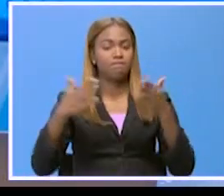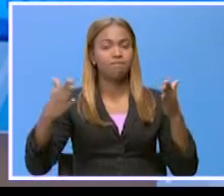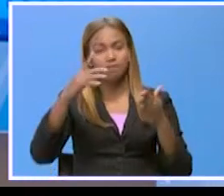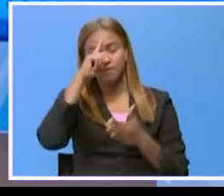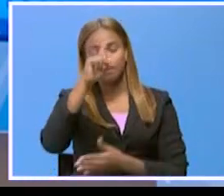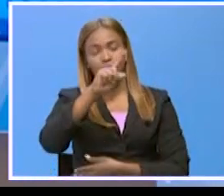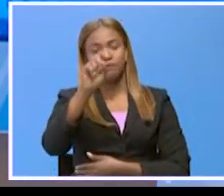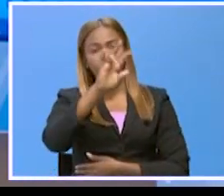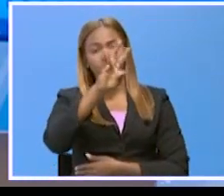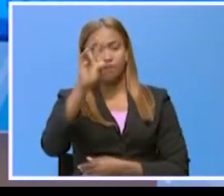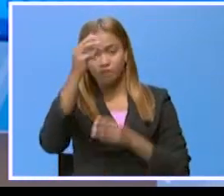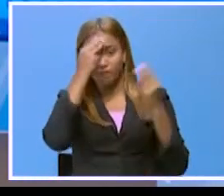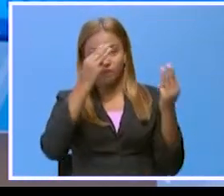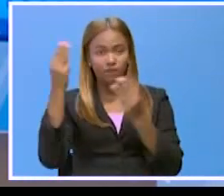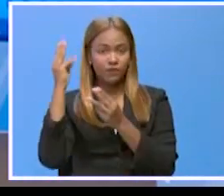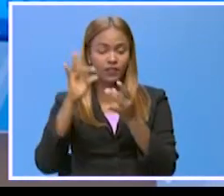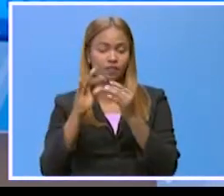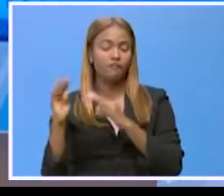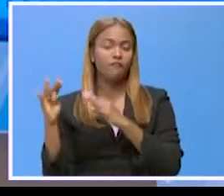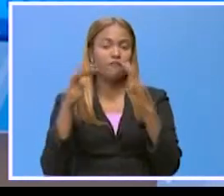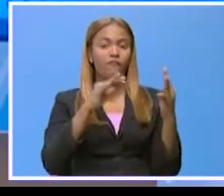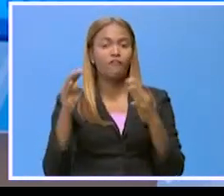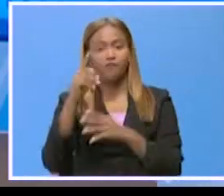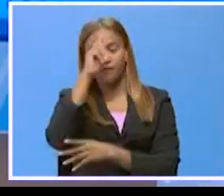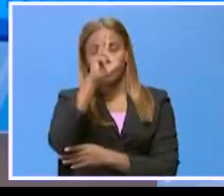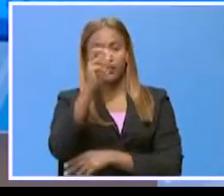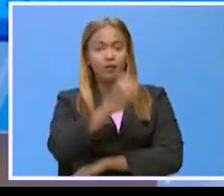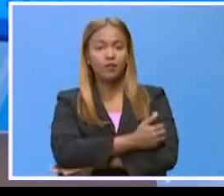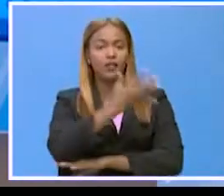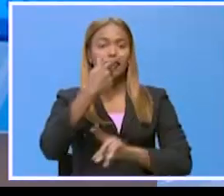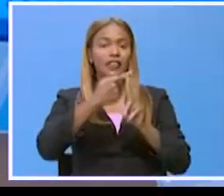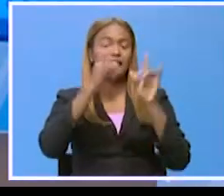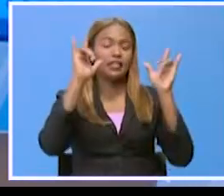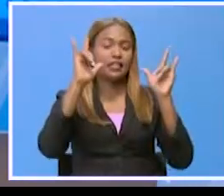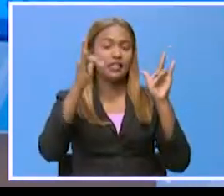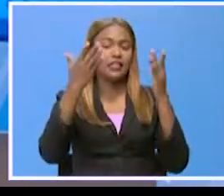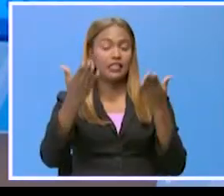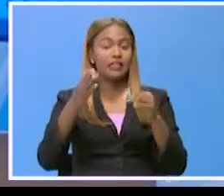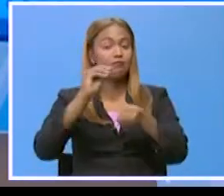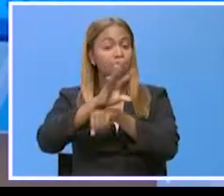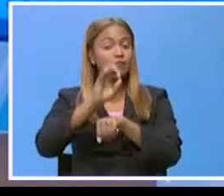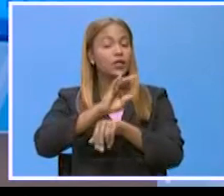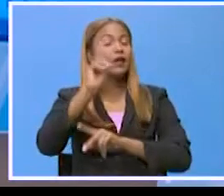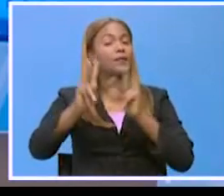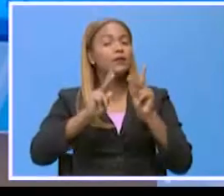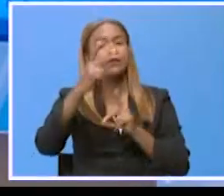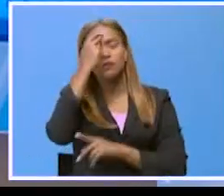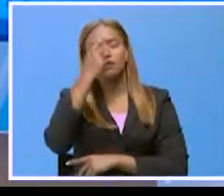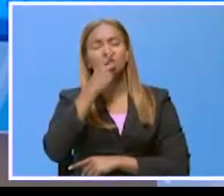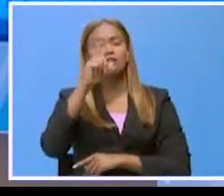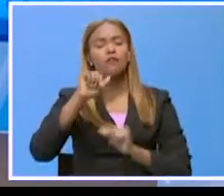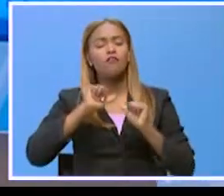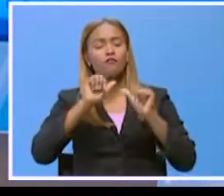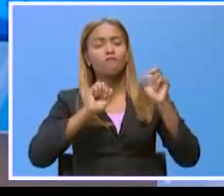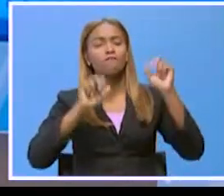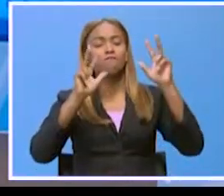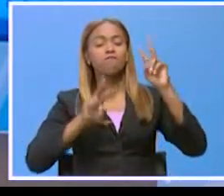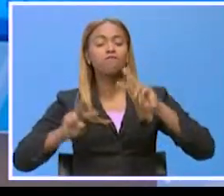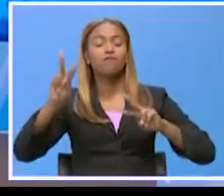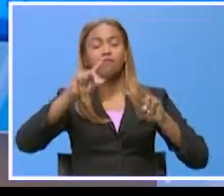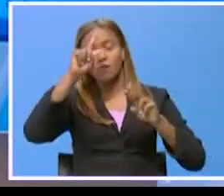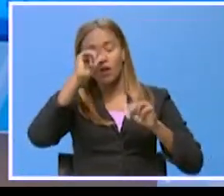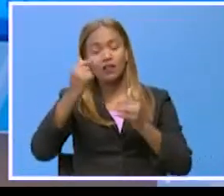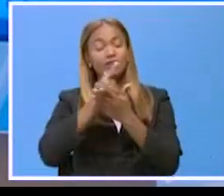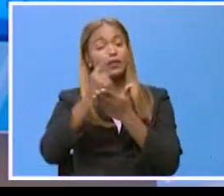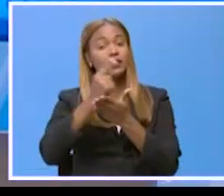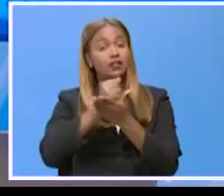177 aniversario de la batalla del 30 de marzo en santiago allí exhortó a la población dominicana a no bajar la guardia en esta semana